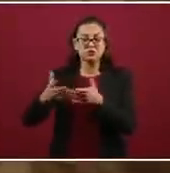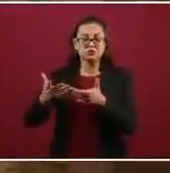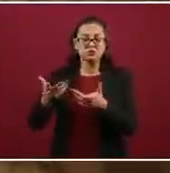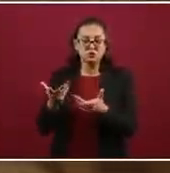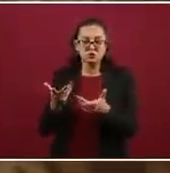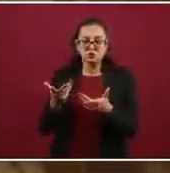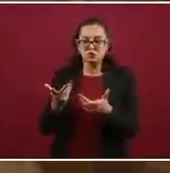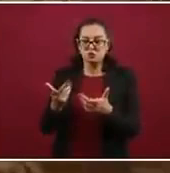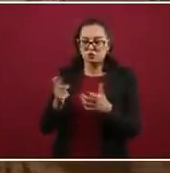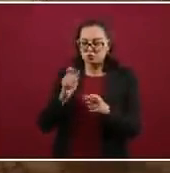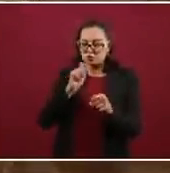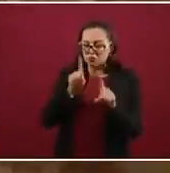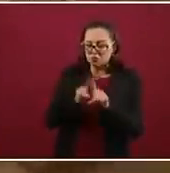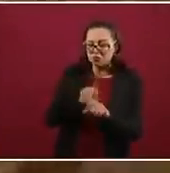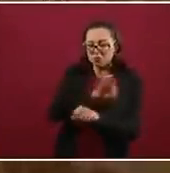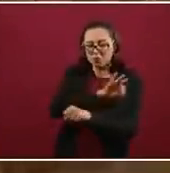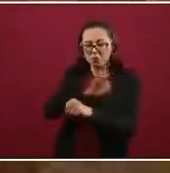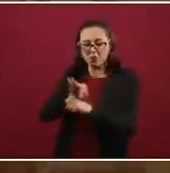protecciones, las garantías